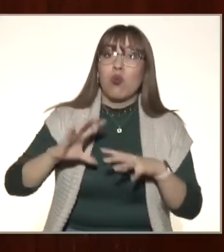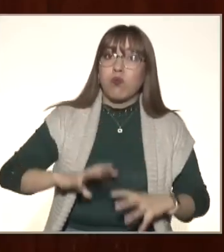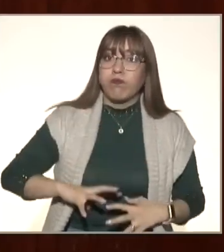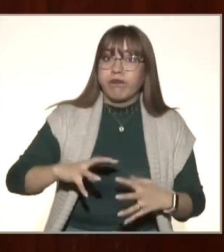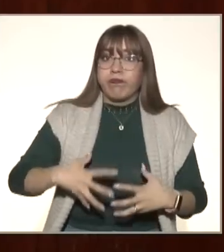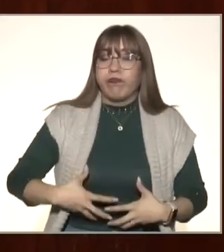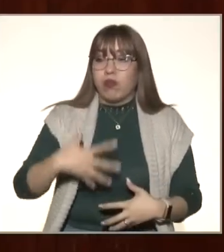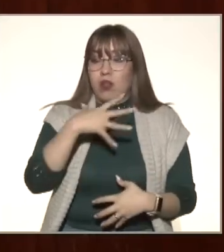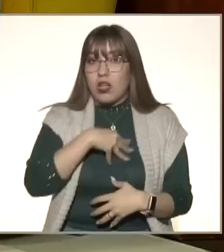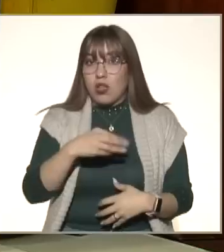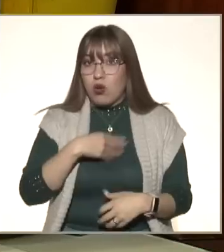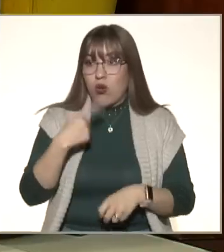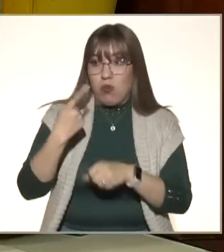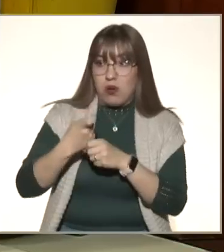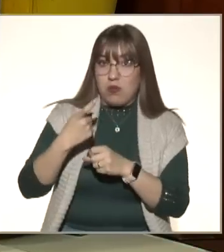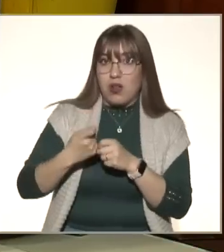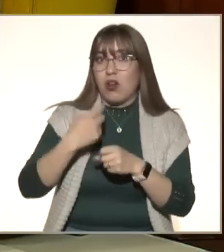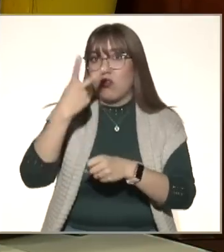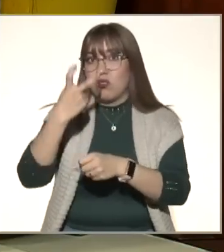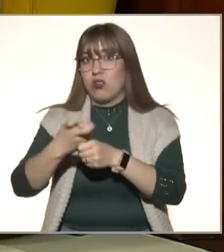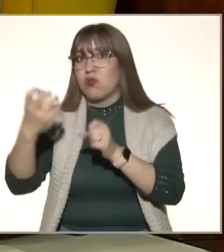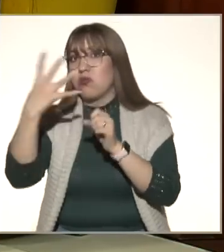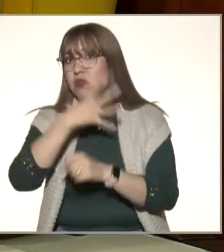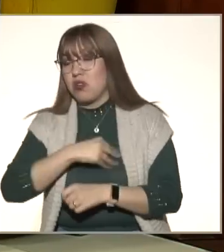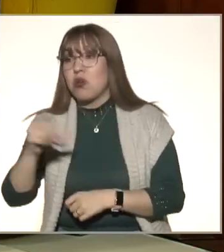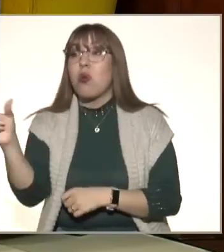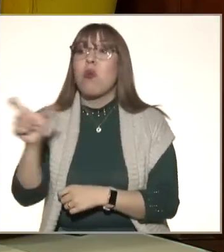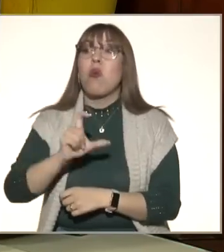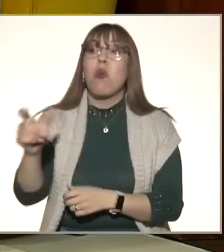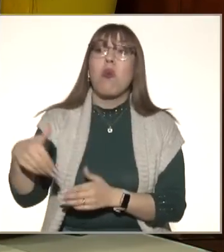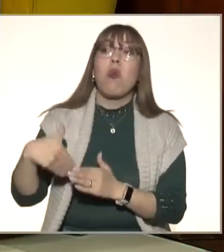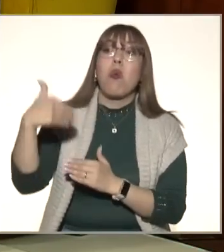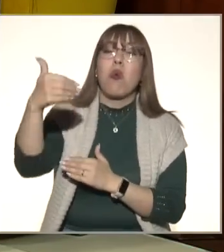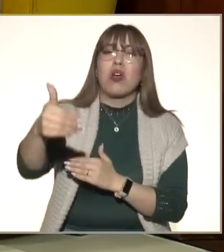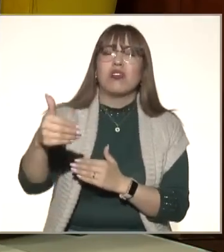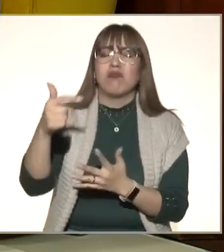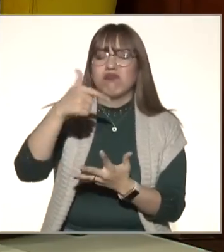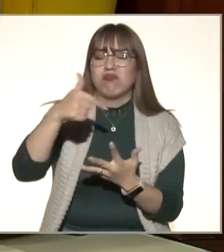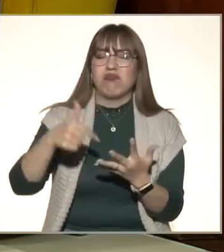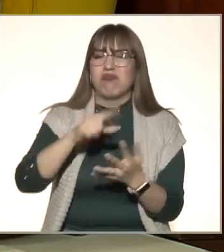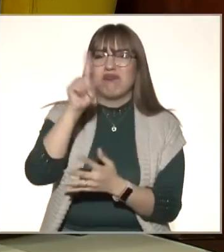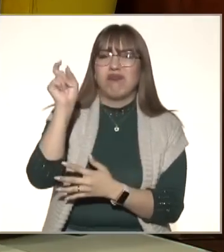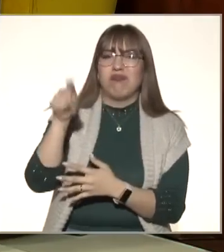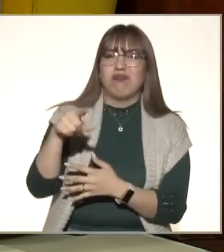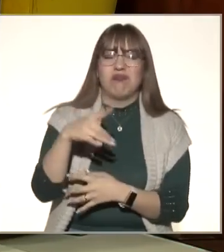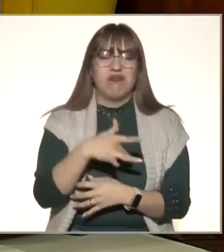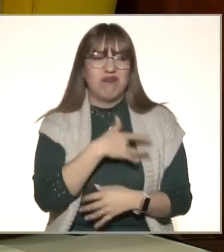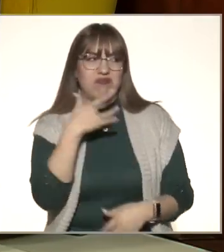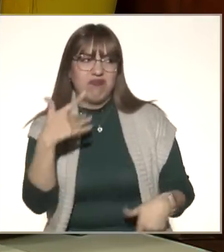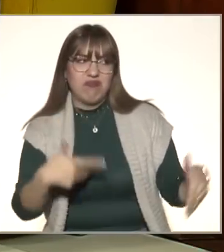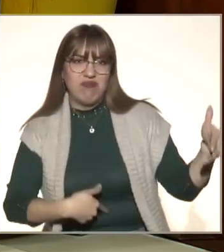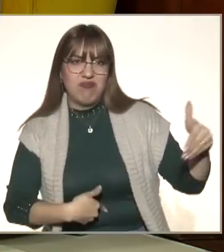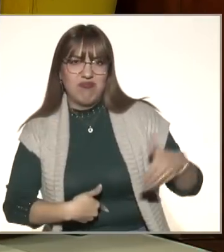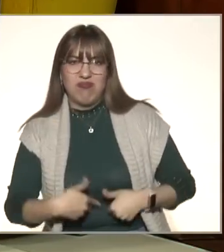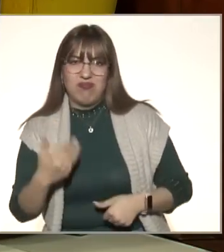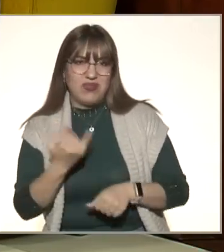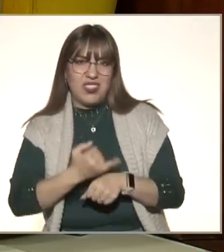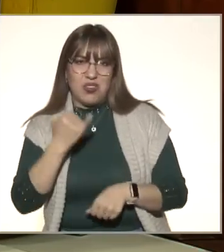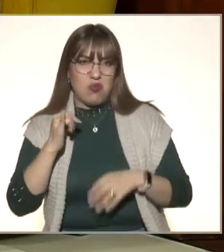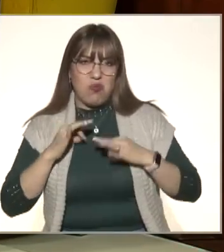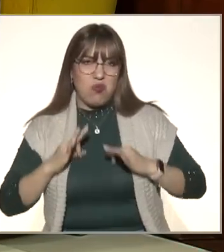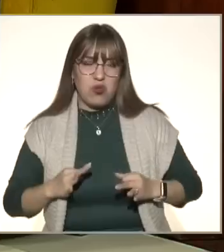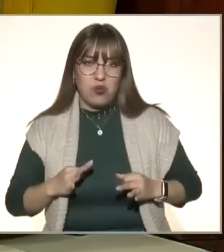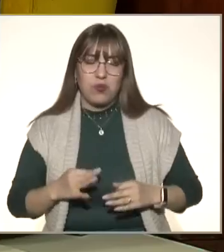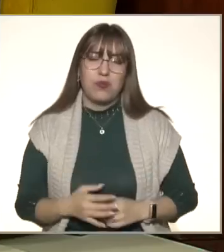¿para cuándo el tercero? ¿No? Todas estas situaciones que nos ponen en un lugar incómodo, ¿no? Pero a mí me parece muy valioso lo que dice Blanca acerca de